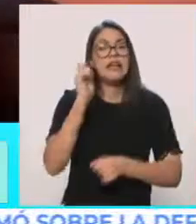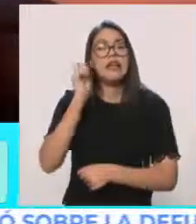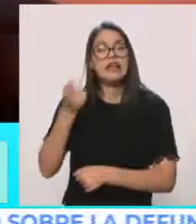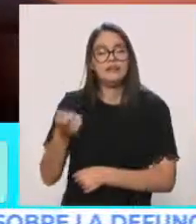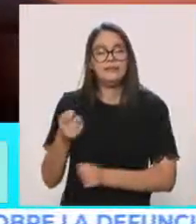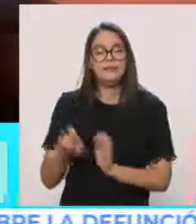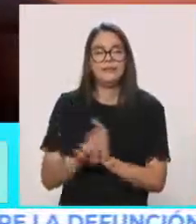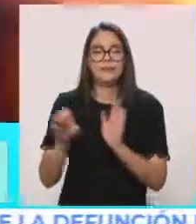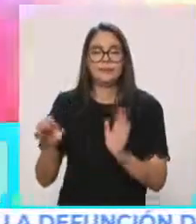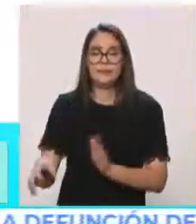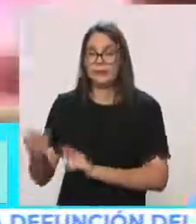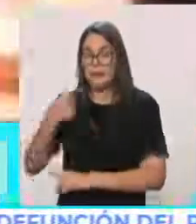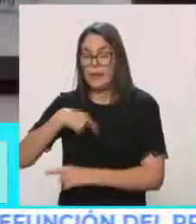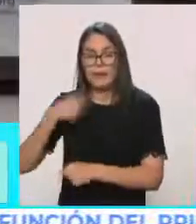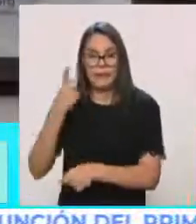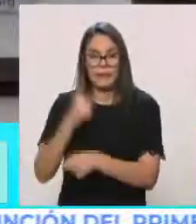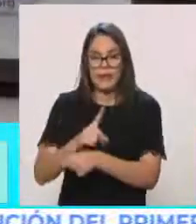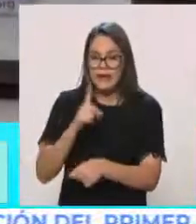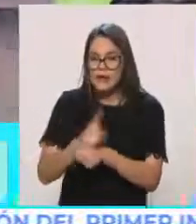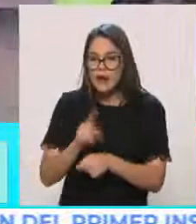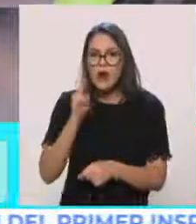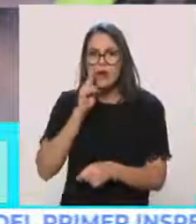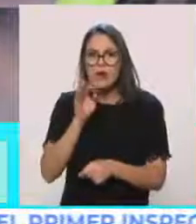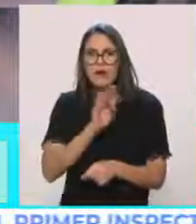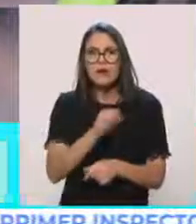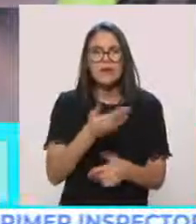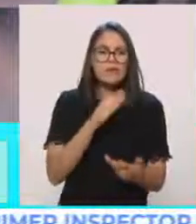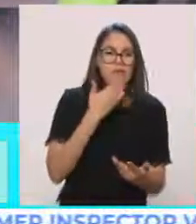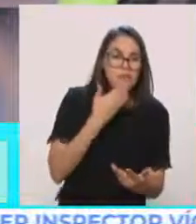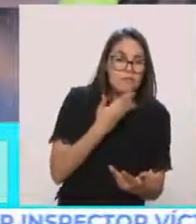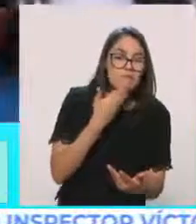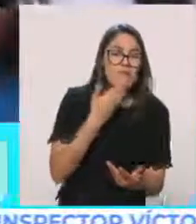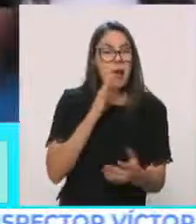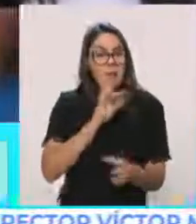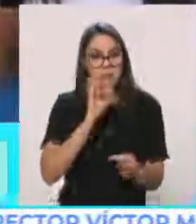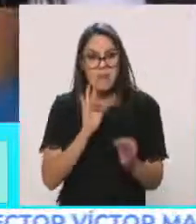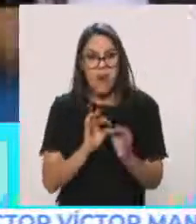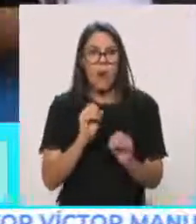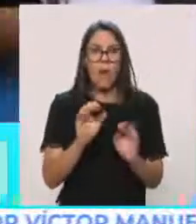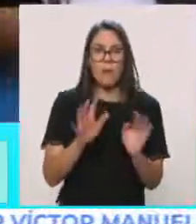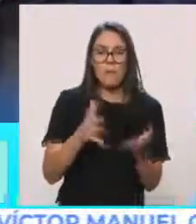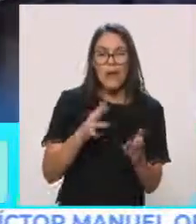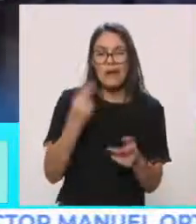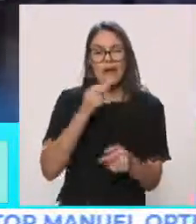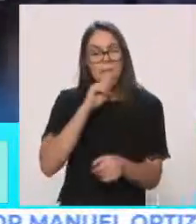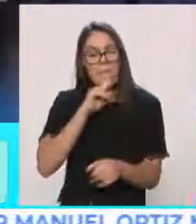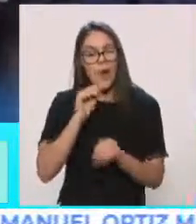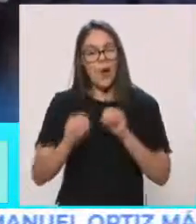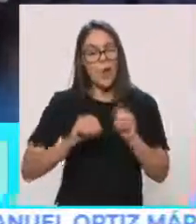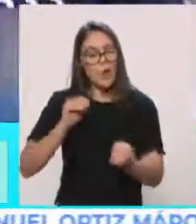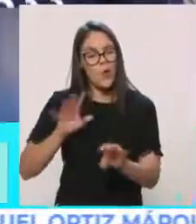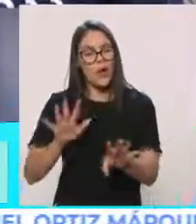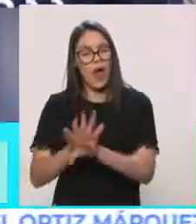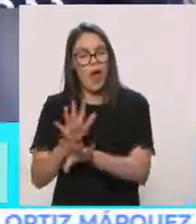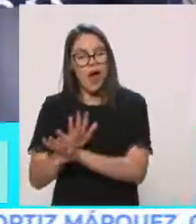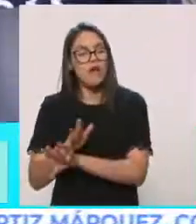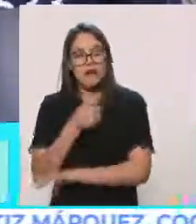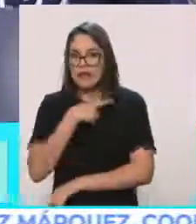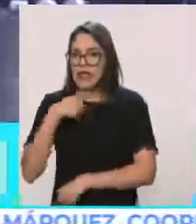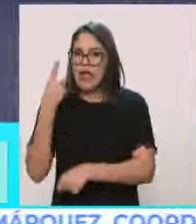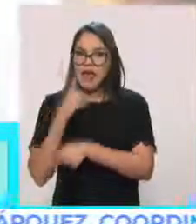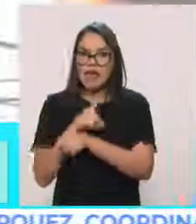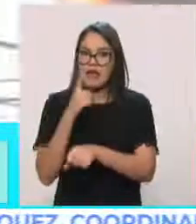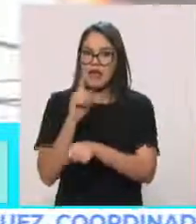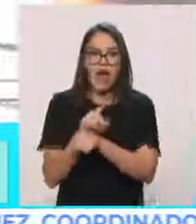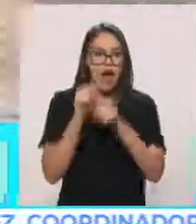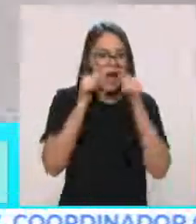trabajando, dándole seguimiento a esto, mejorándolo, viendo cómo se consume, cómo se realiza el servicio y